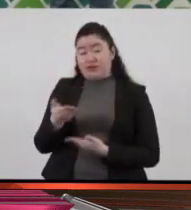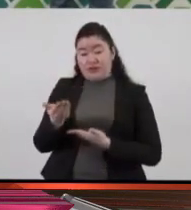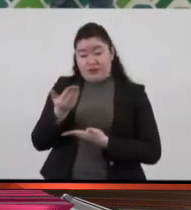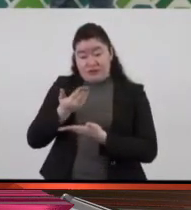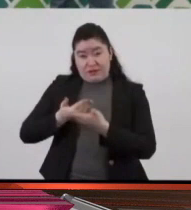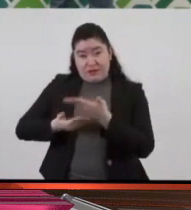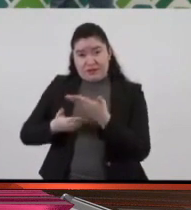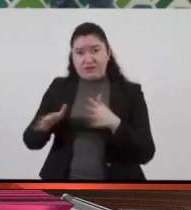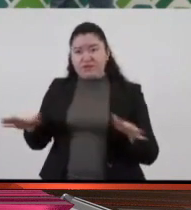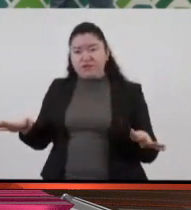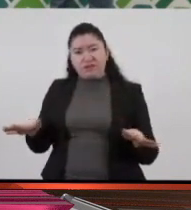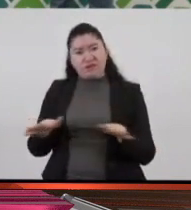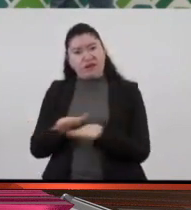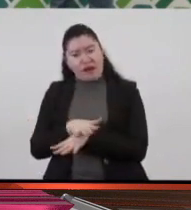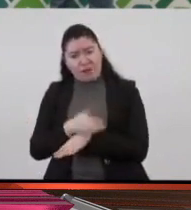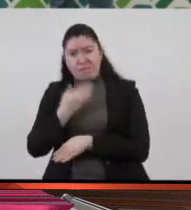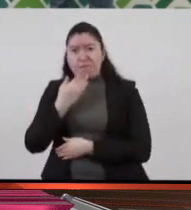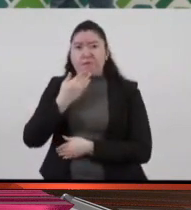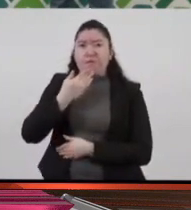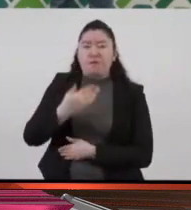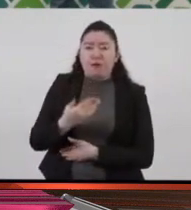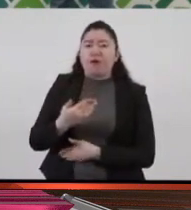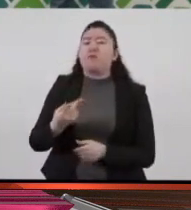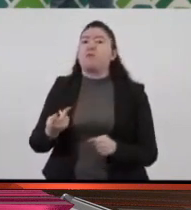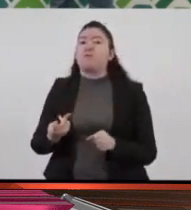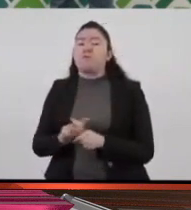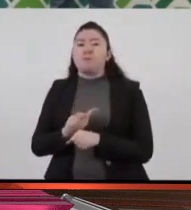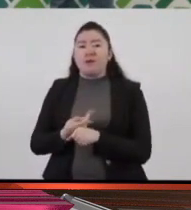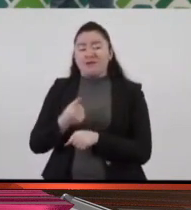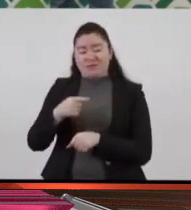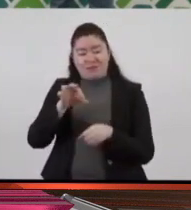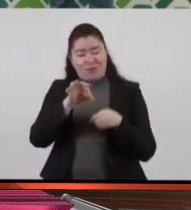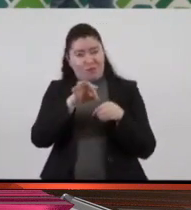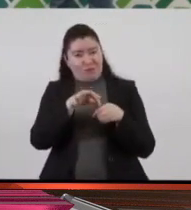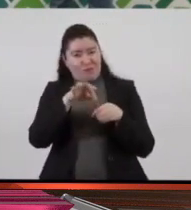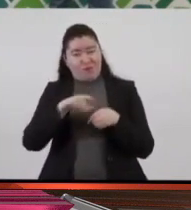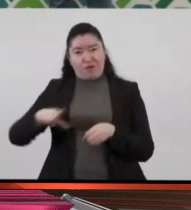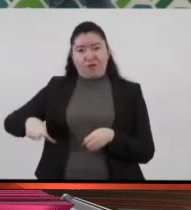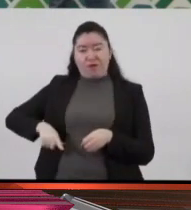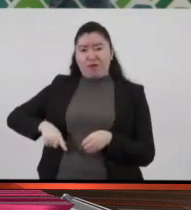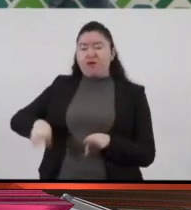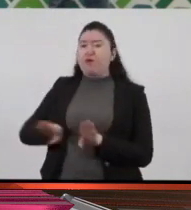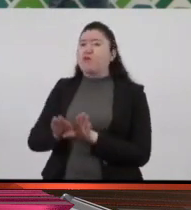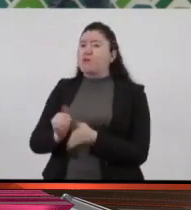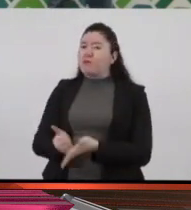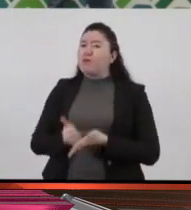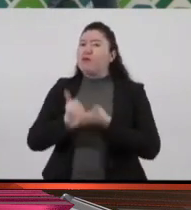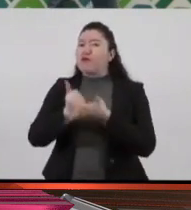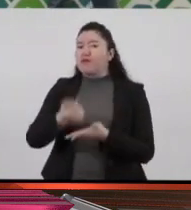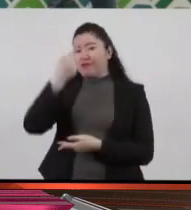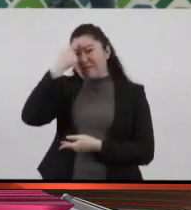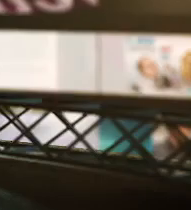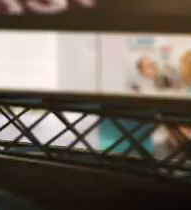algún cambio en positivo, algo que por estos ahorros que puedan tener el gobierno, ¿qué sí va a traer de beneficios este cambio